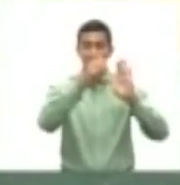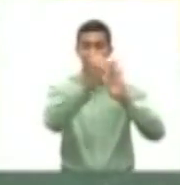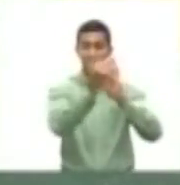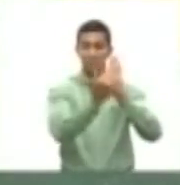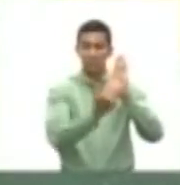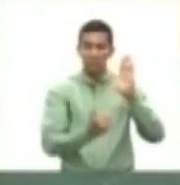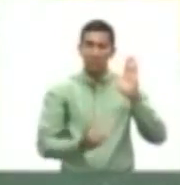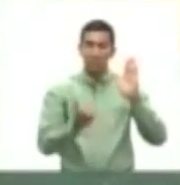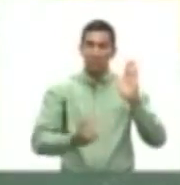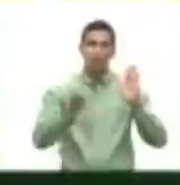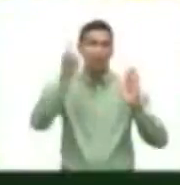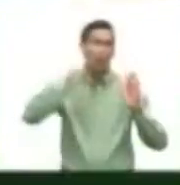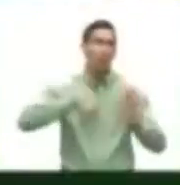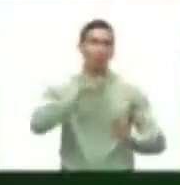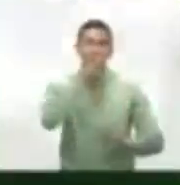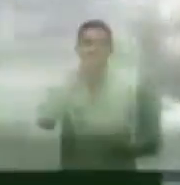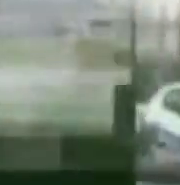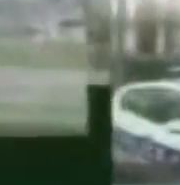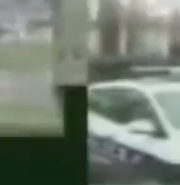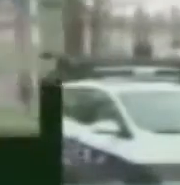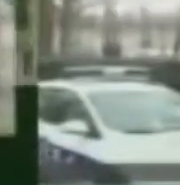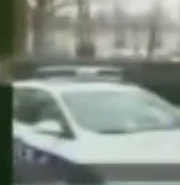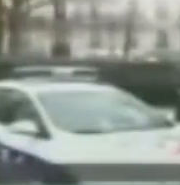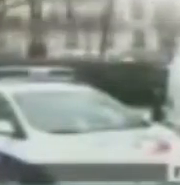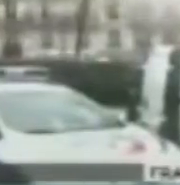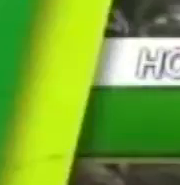haciendo noticia.